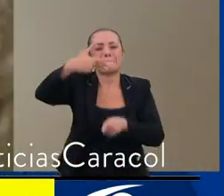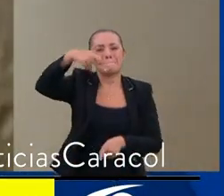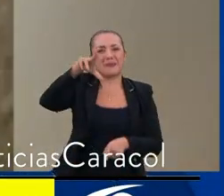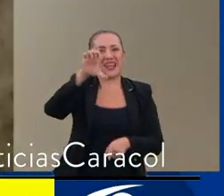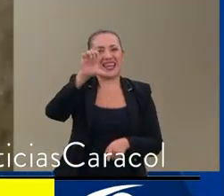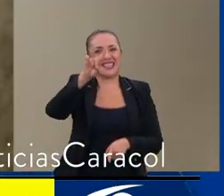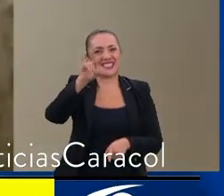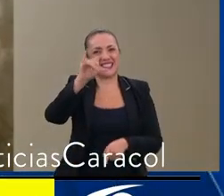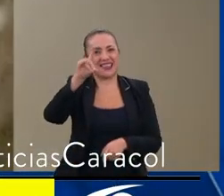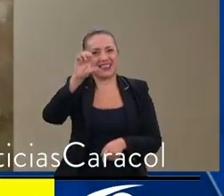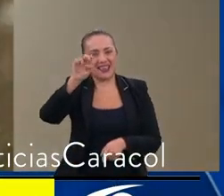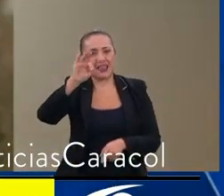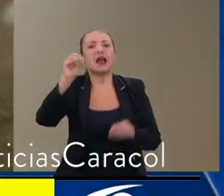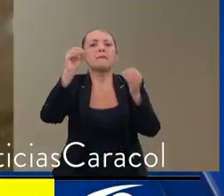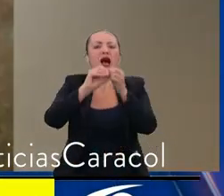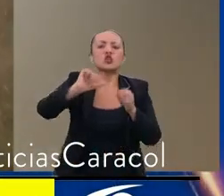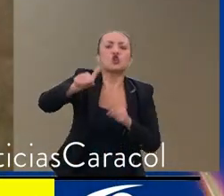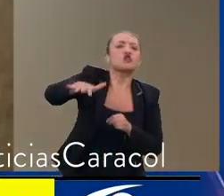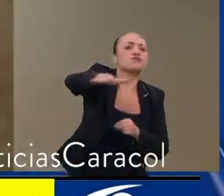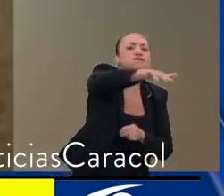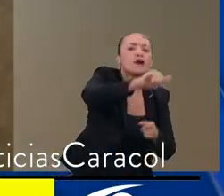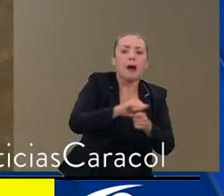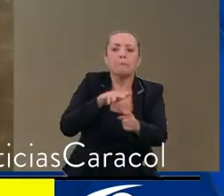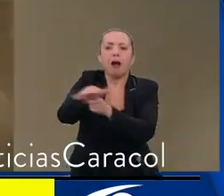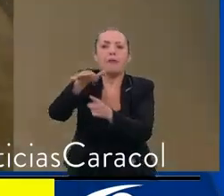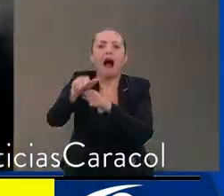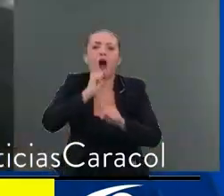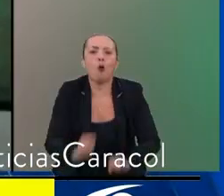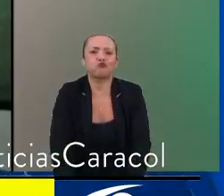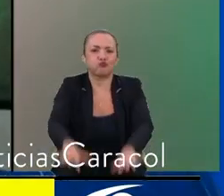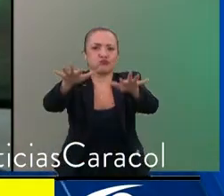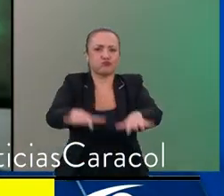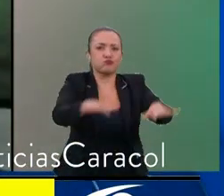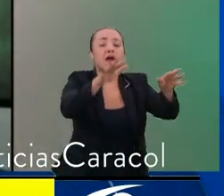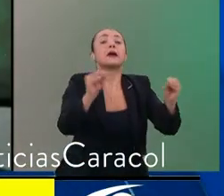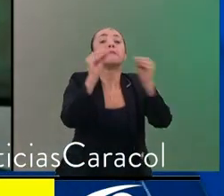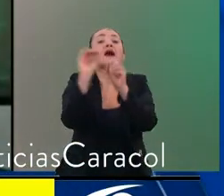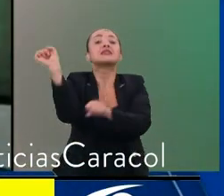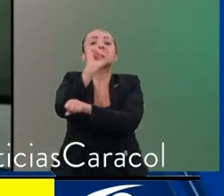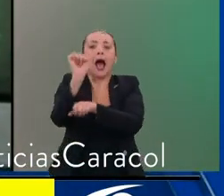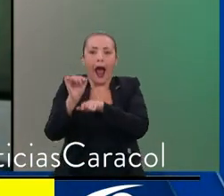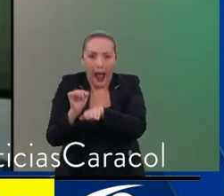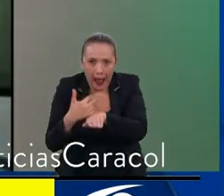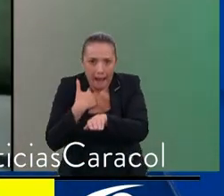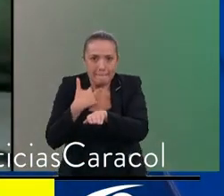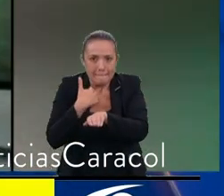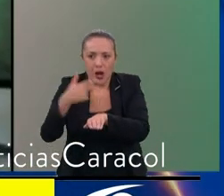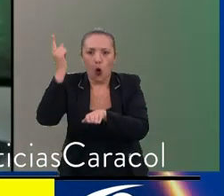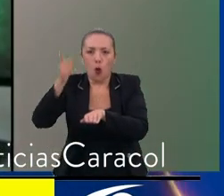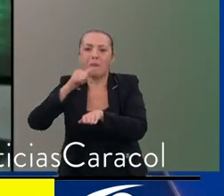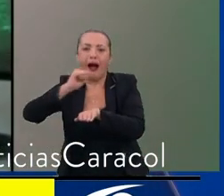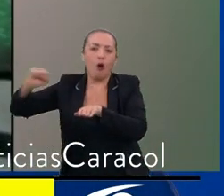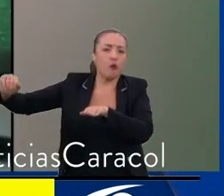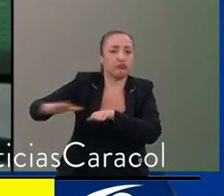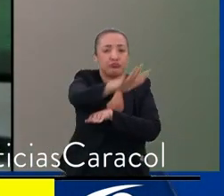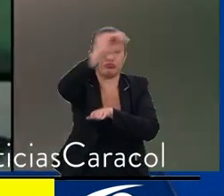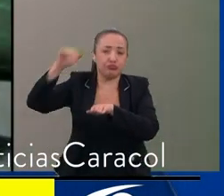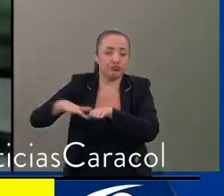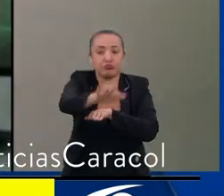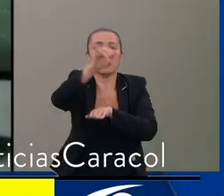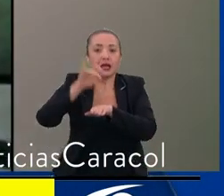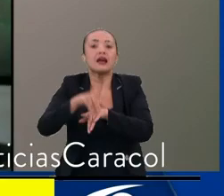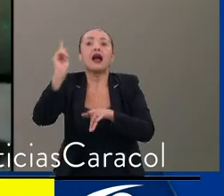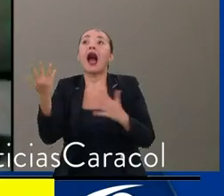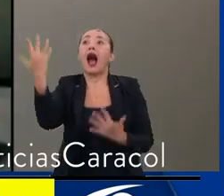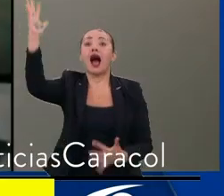ciudad completamente inundados y lo que nos reportan algunos vehículos que quedaron atrapados en medio de las corrientes de agua. También árboles